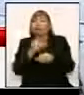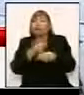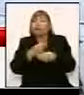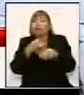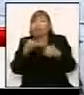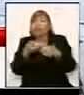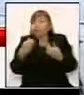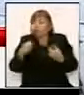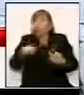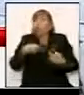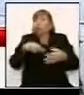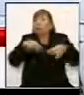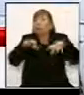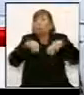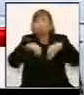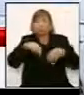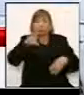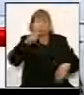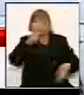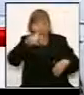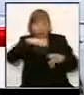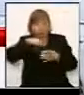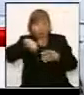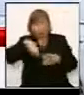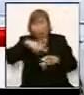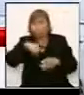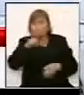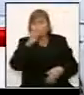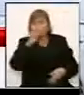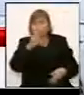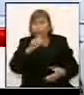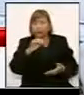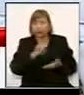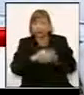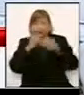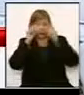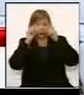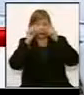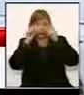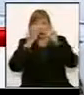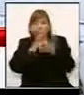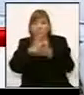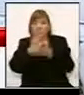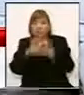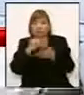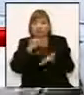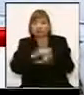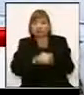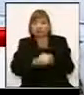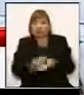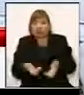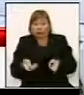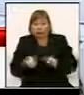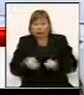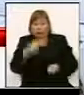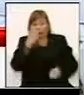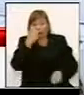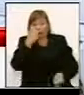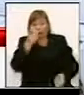de acceder a dos CDs. Uno de ellos era el impacto ambiental, que cuando vio el